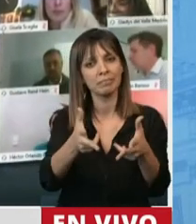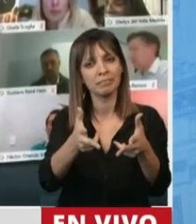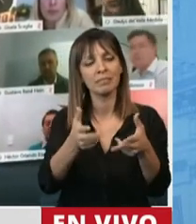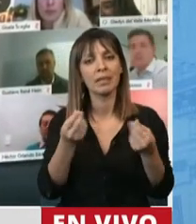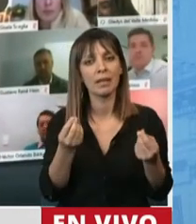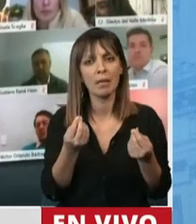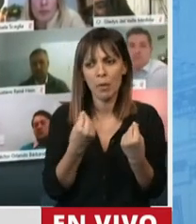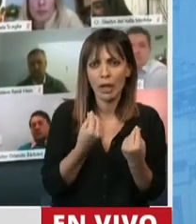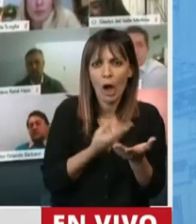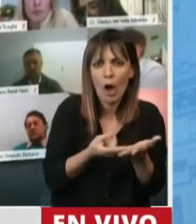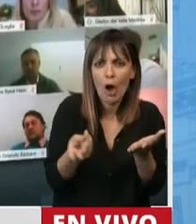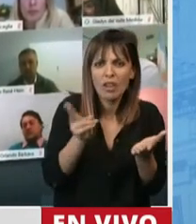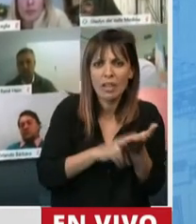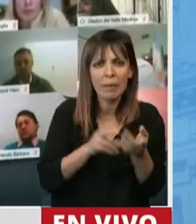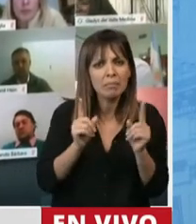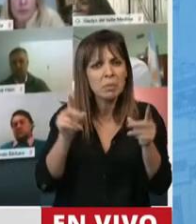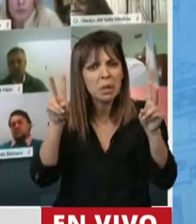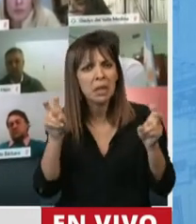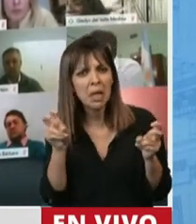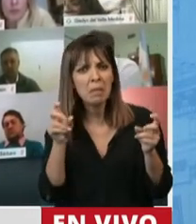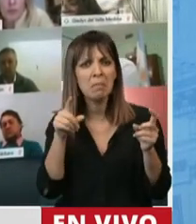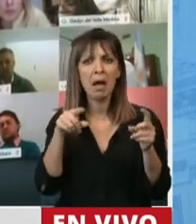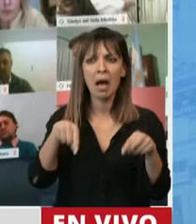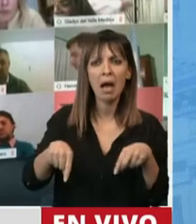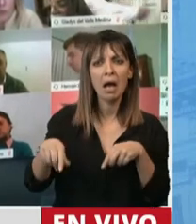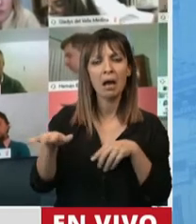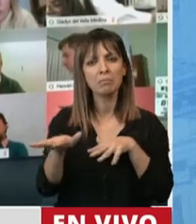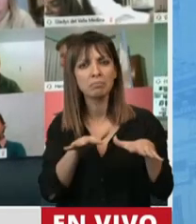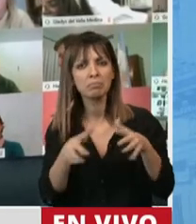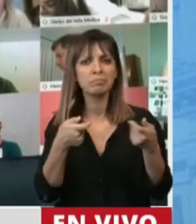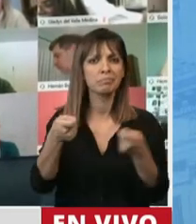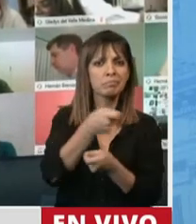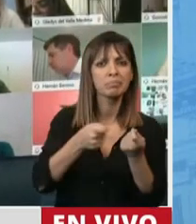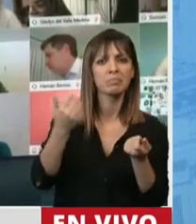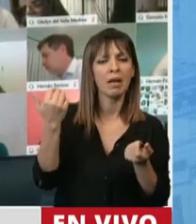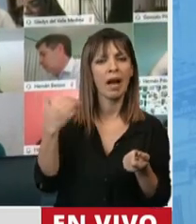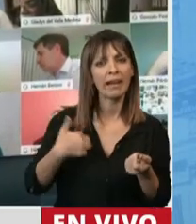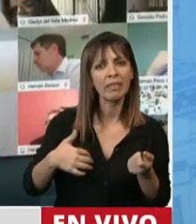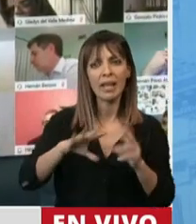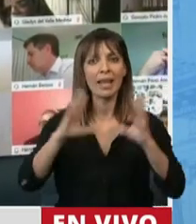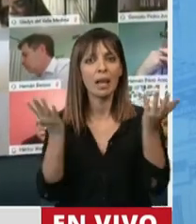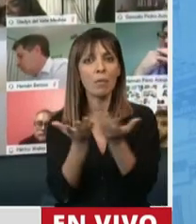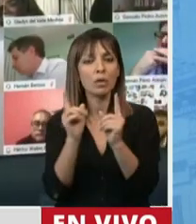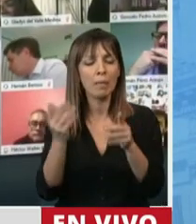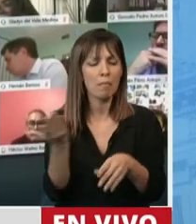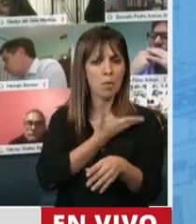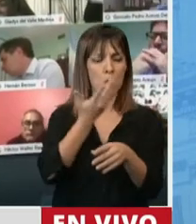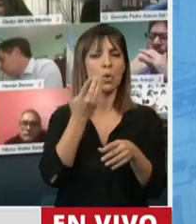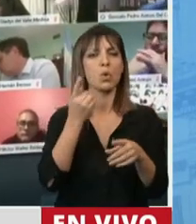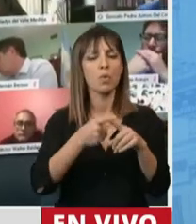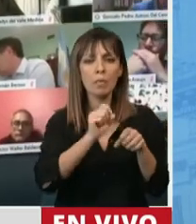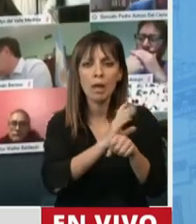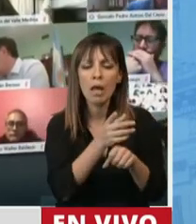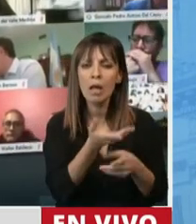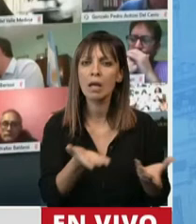porque otra vez la Argentina, la economía y el mundo nos vuelve a poner en jaque con esta pandemia, son estas